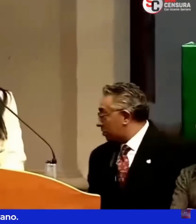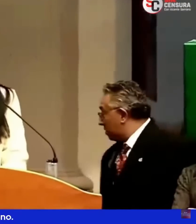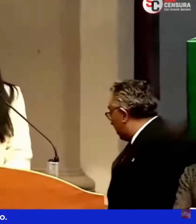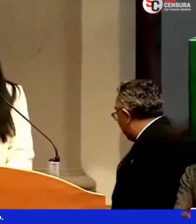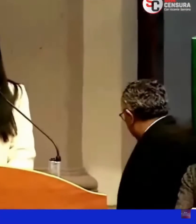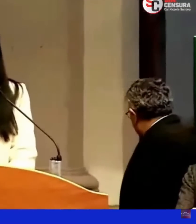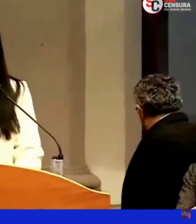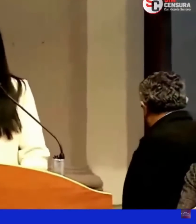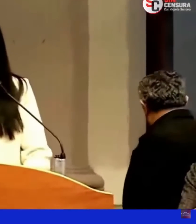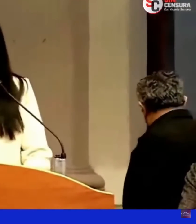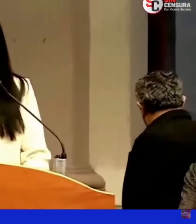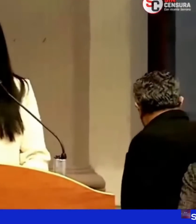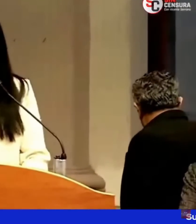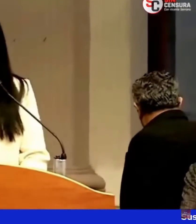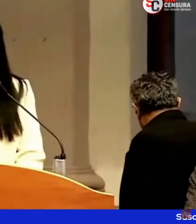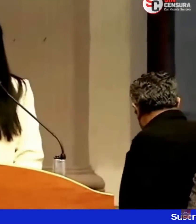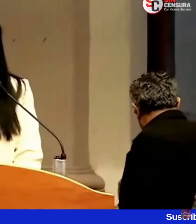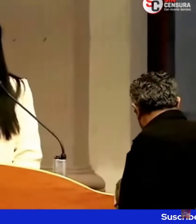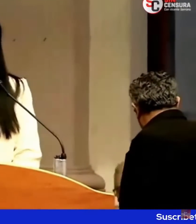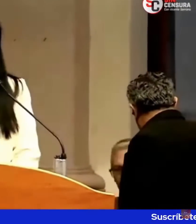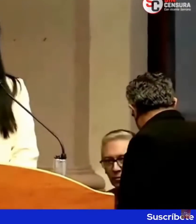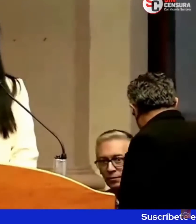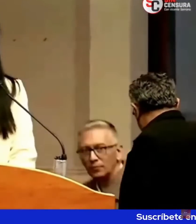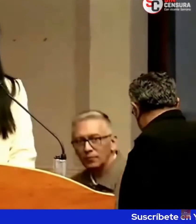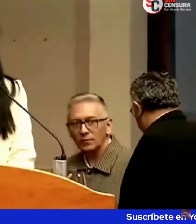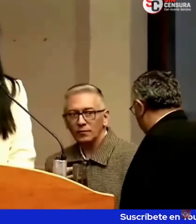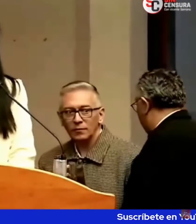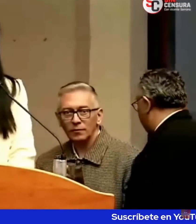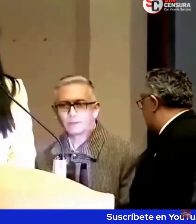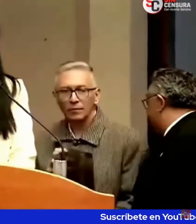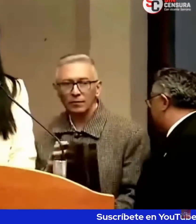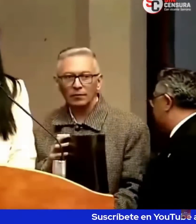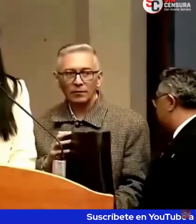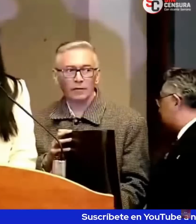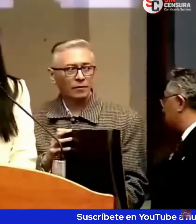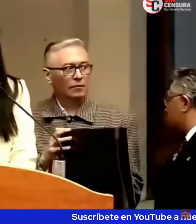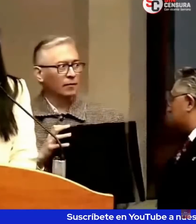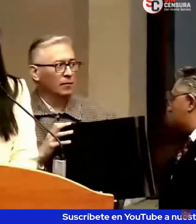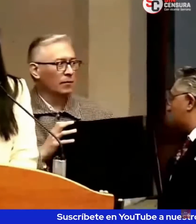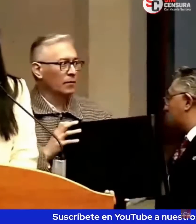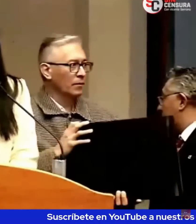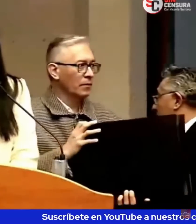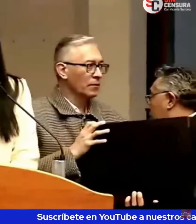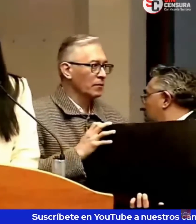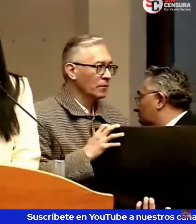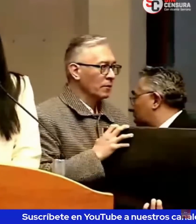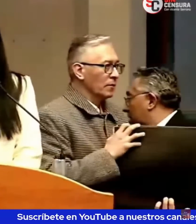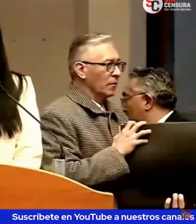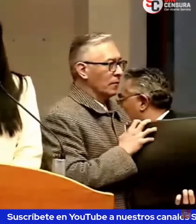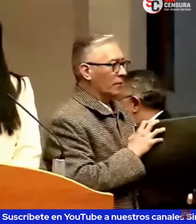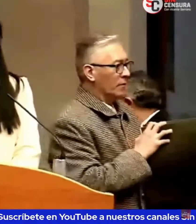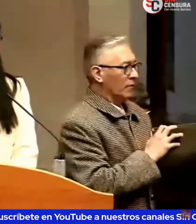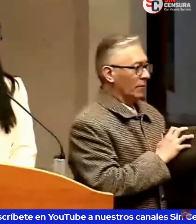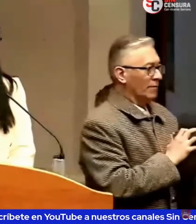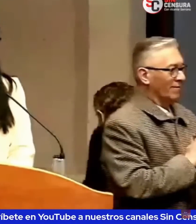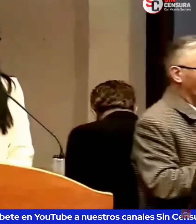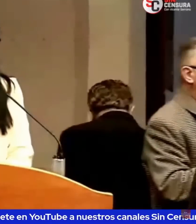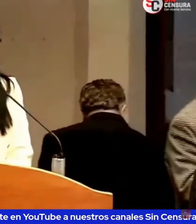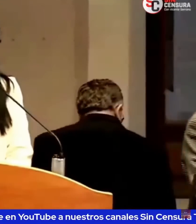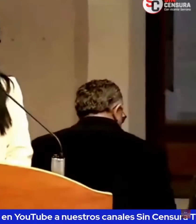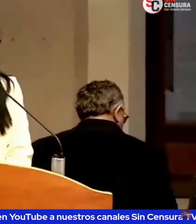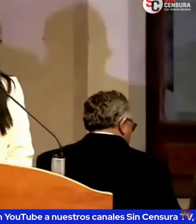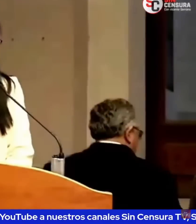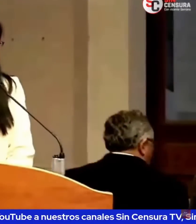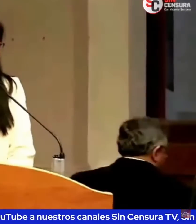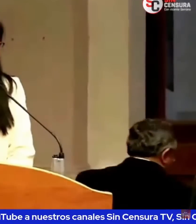Buenos días a todas y a todos. Agradezco mucho al Club de Periodistas, especialmente a Celeste Sáenz, por la oportunidad y